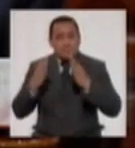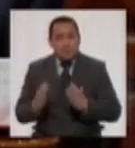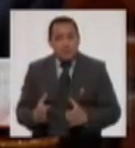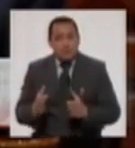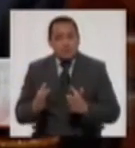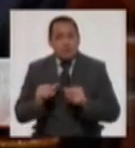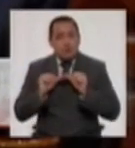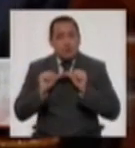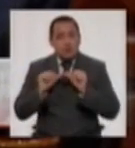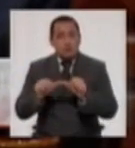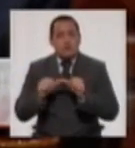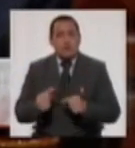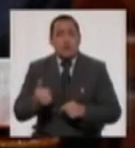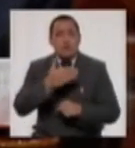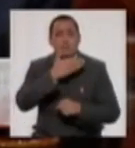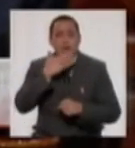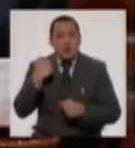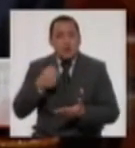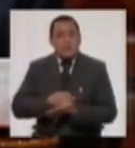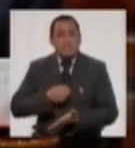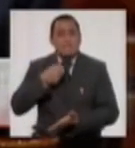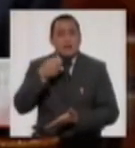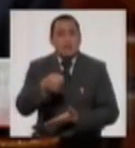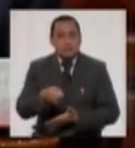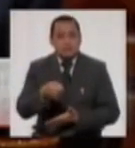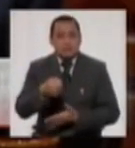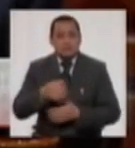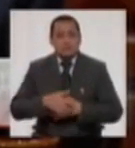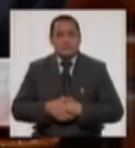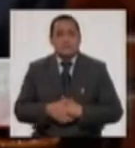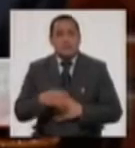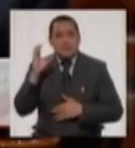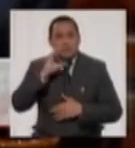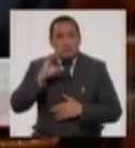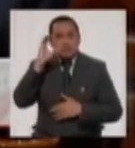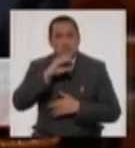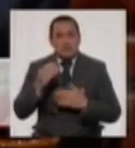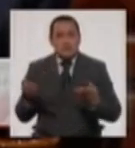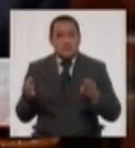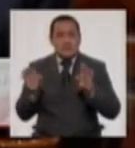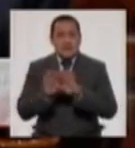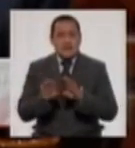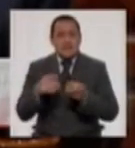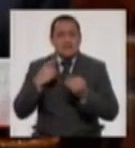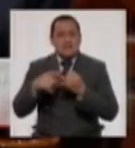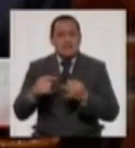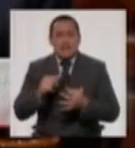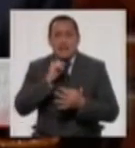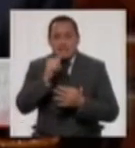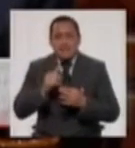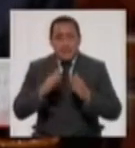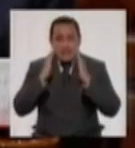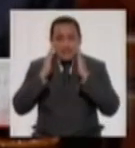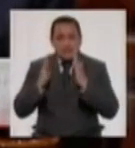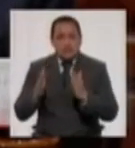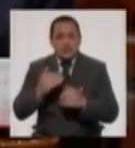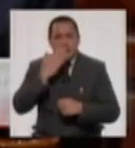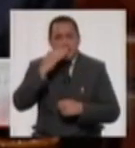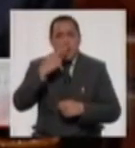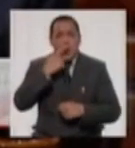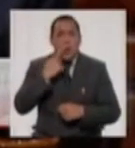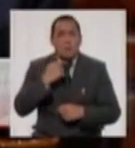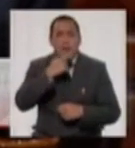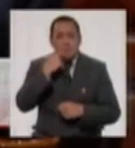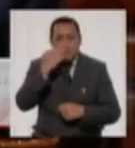continua y con mejores remuneraciones buscando cerrar las brechas de atención a niñas